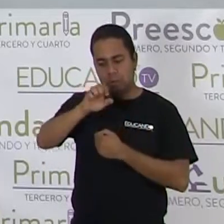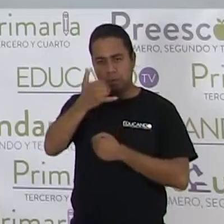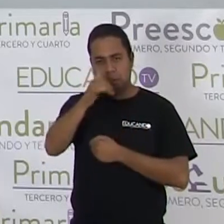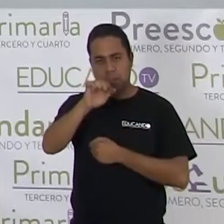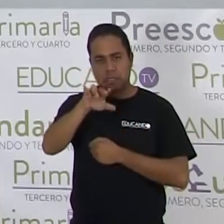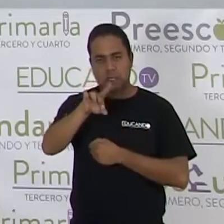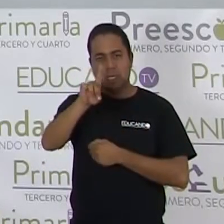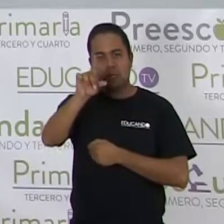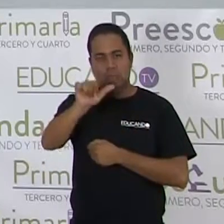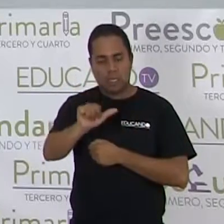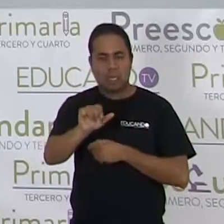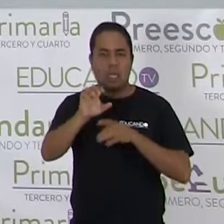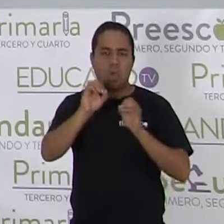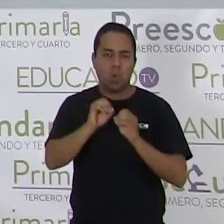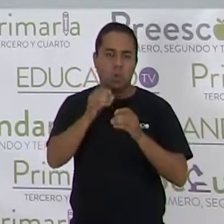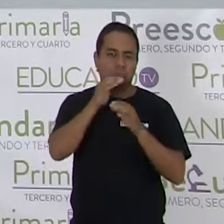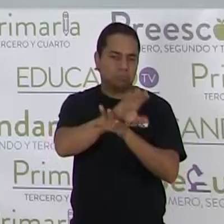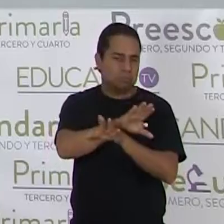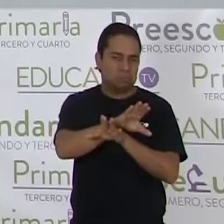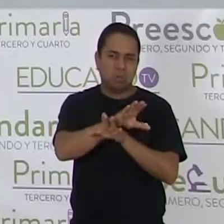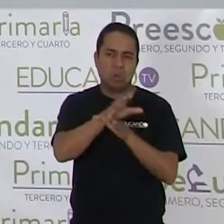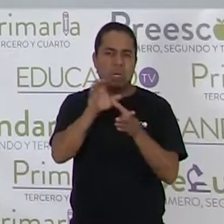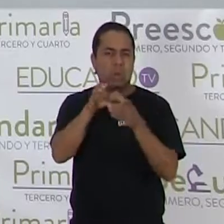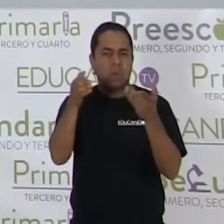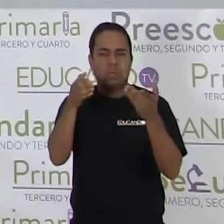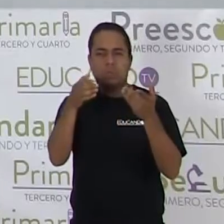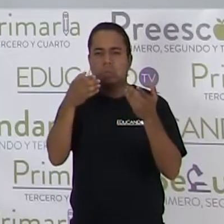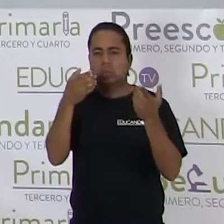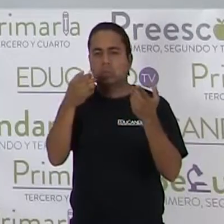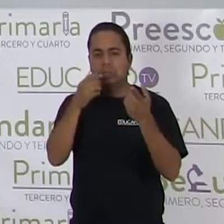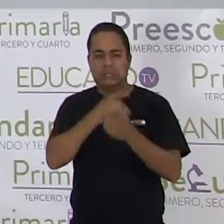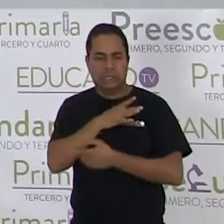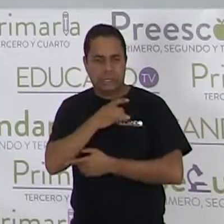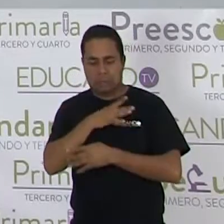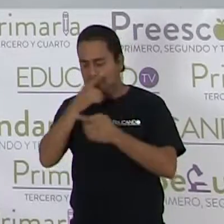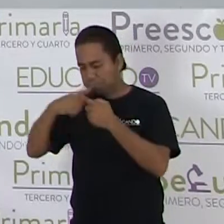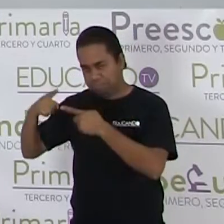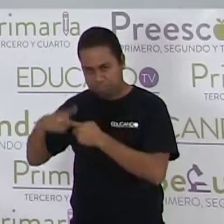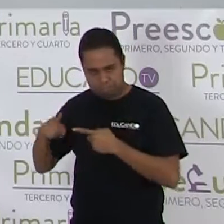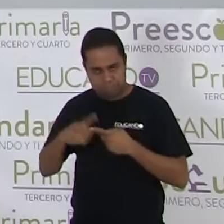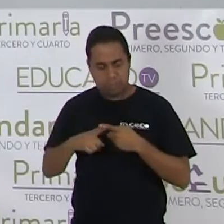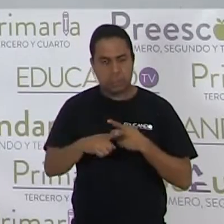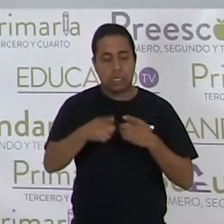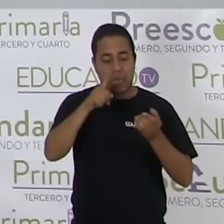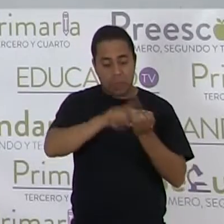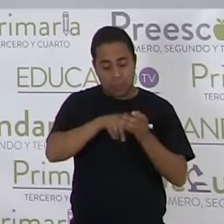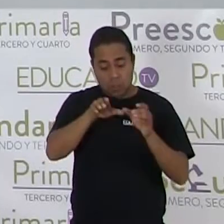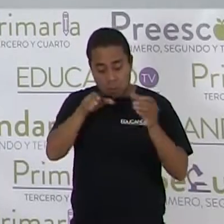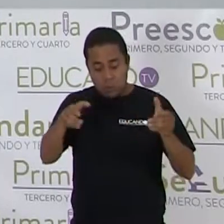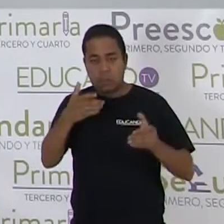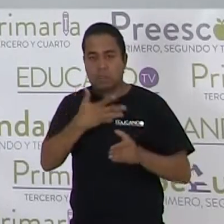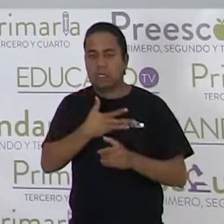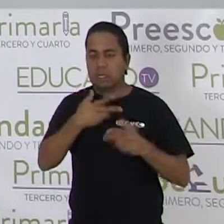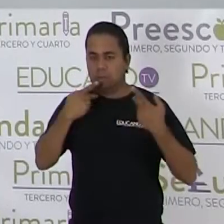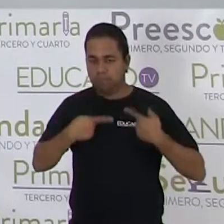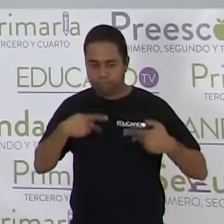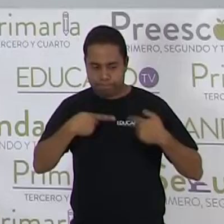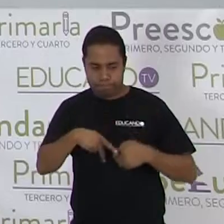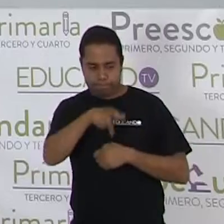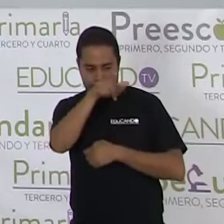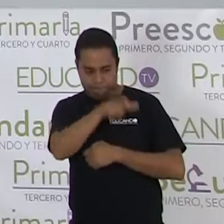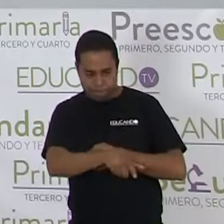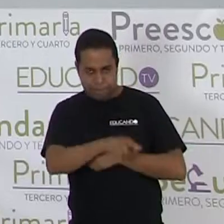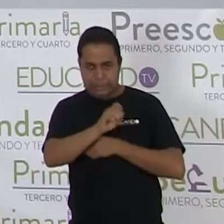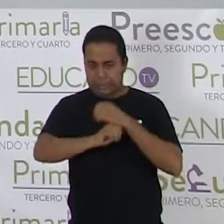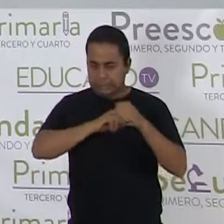o derivados de estos. Muy bien. Dentro de los cuentos vamos a encontrar a personajes y estos